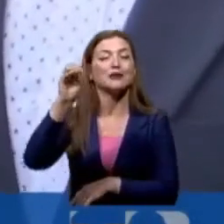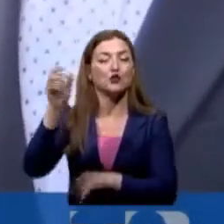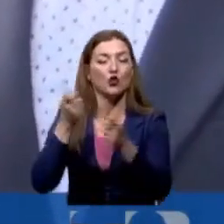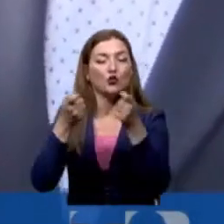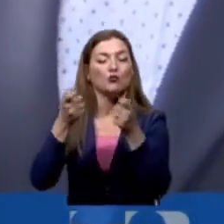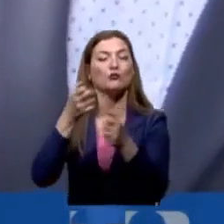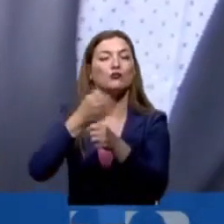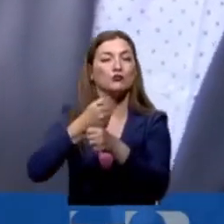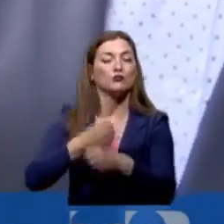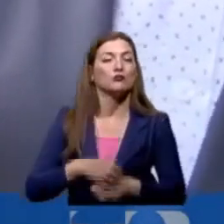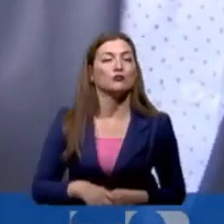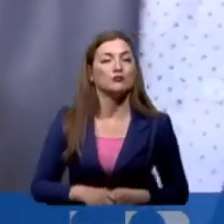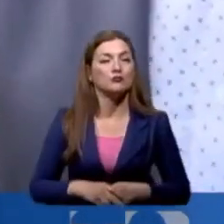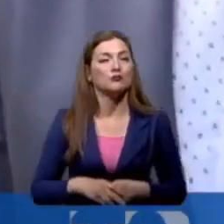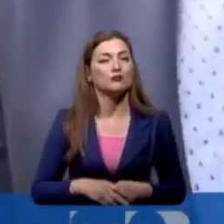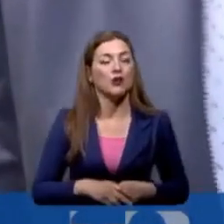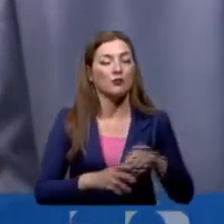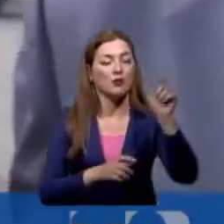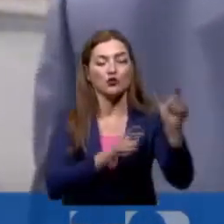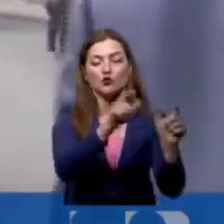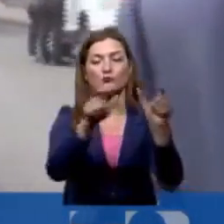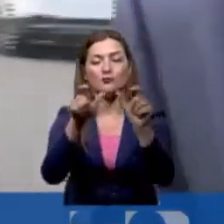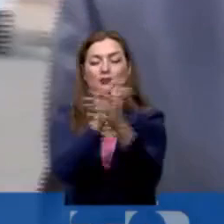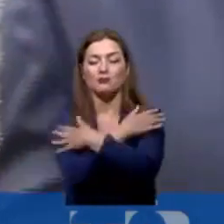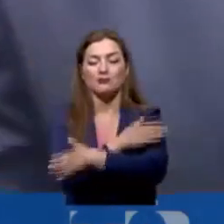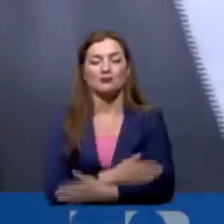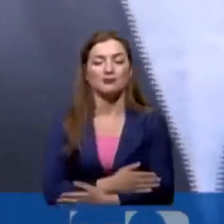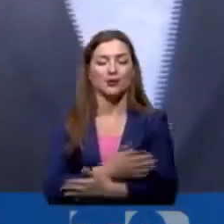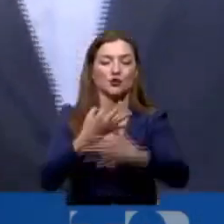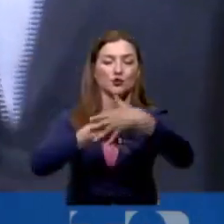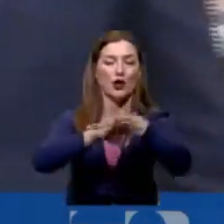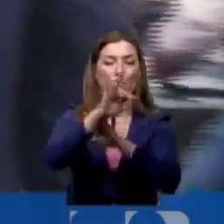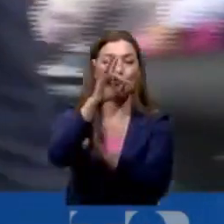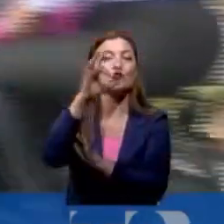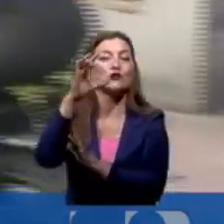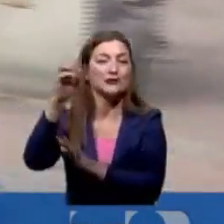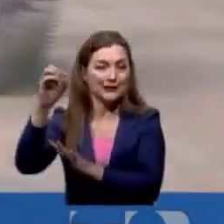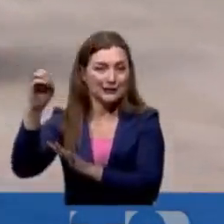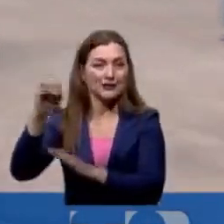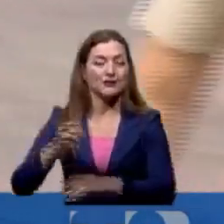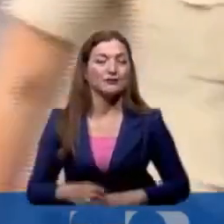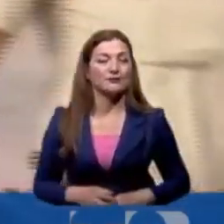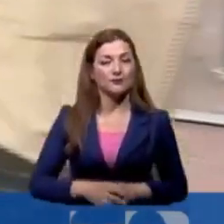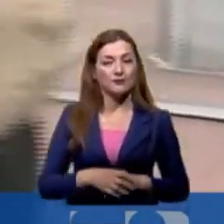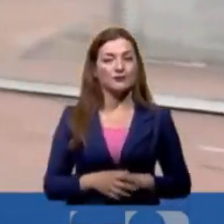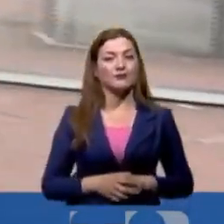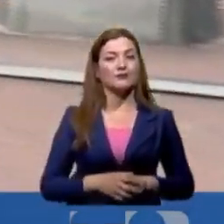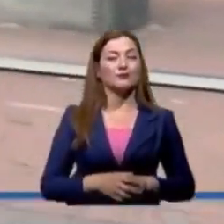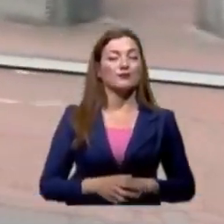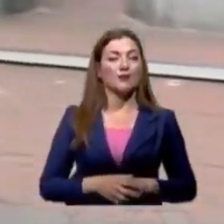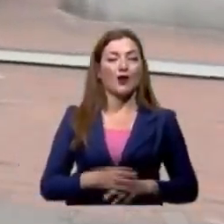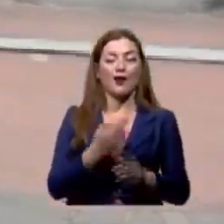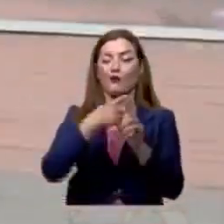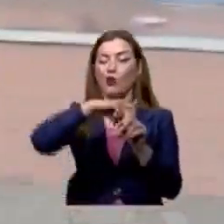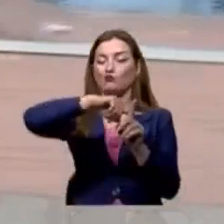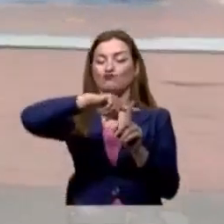operativos que se están realizando, con registro a personas más o menos en una cantidad de 800 personas, y de esto hemos tenido resultados